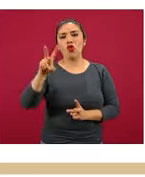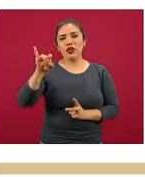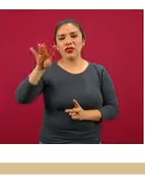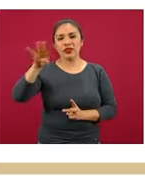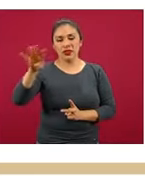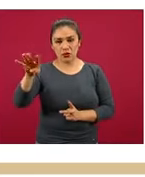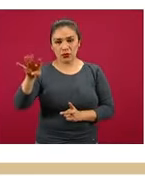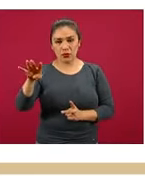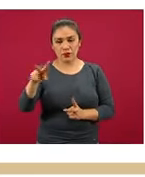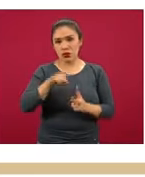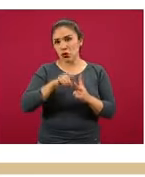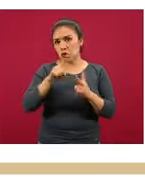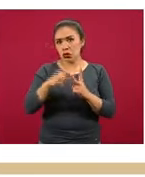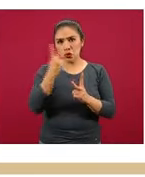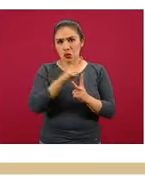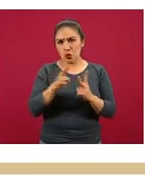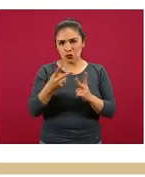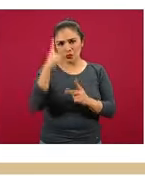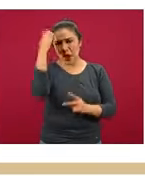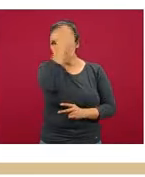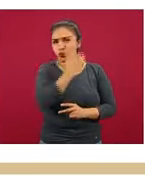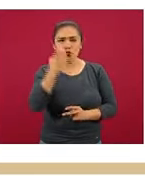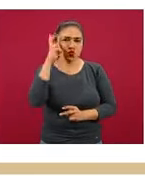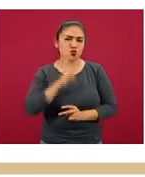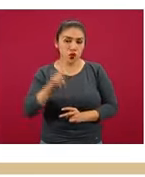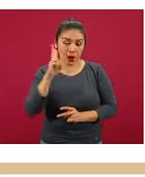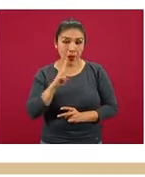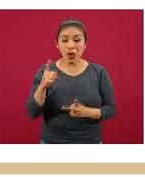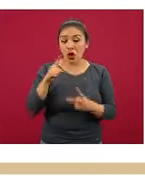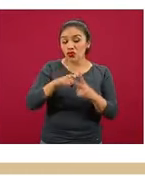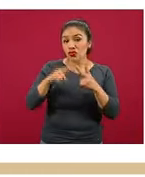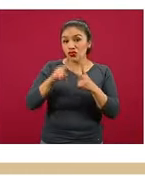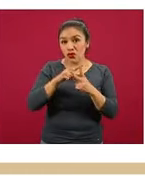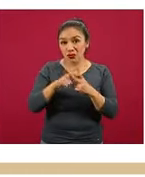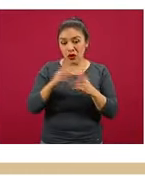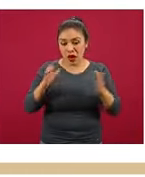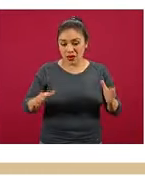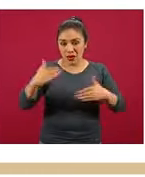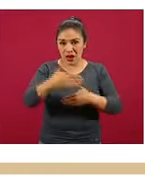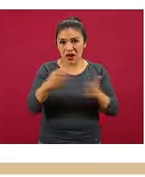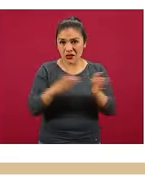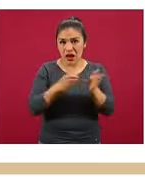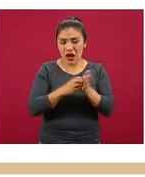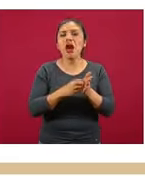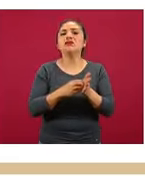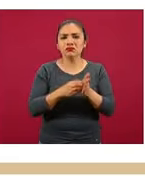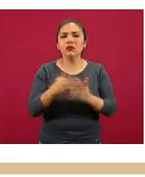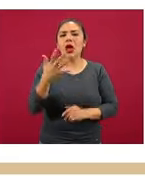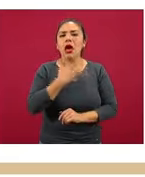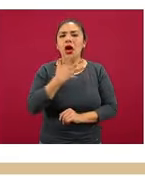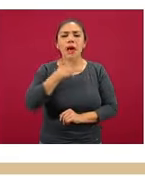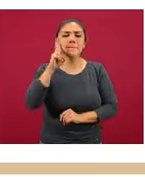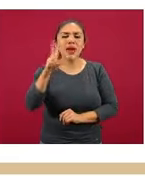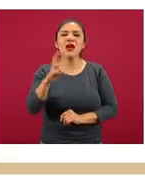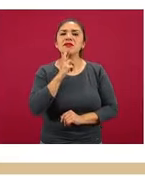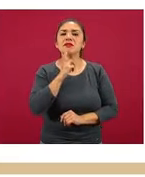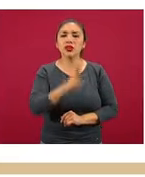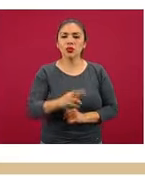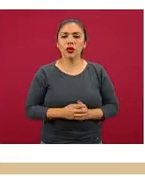COVID-19 Antígeno Rapid Test Device. Estos dos kits tuvieron los siguientes